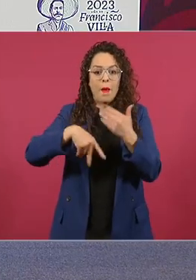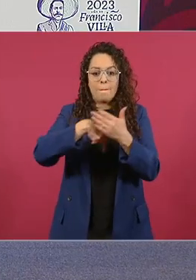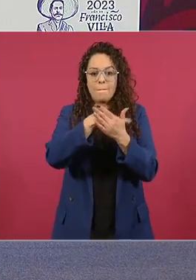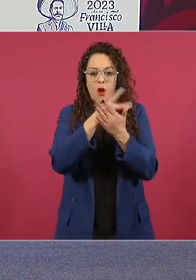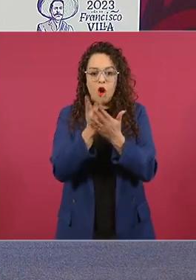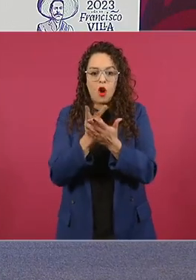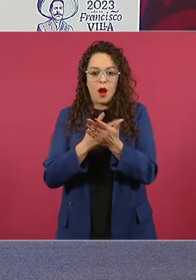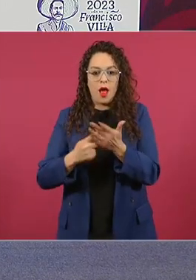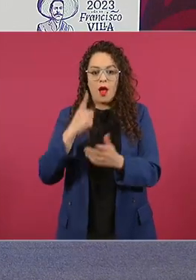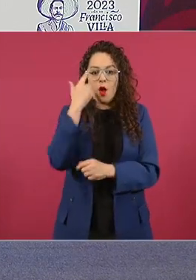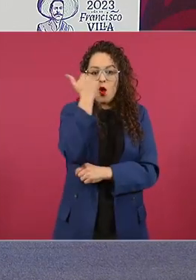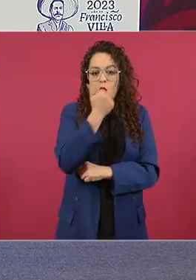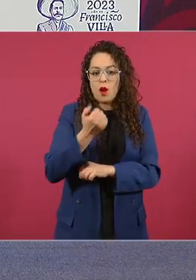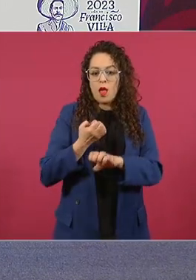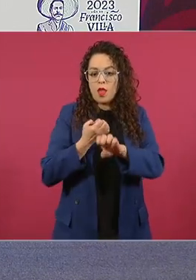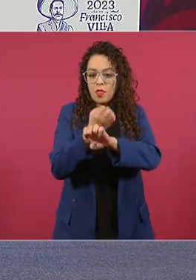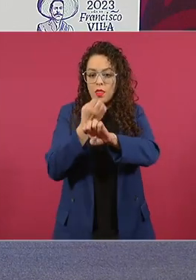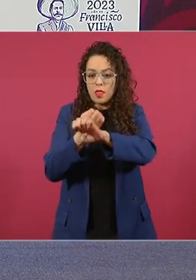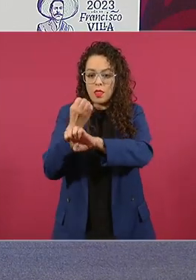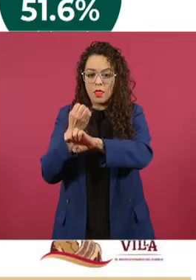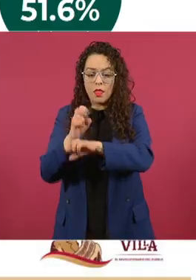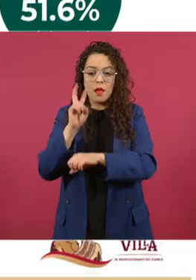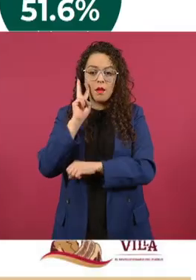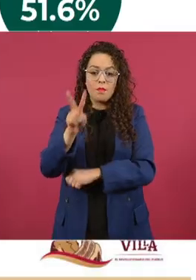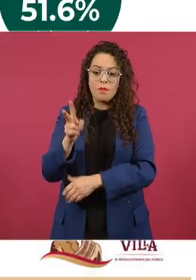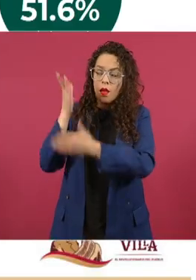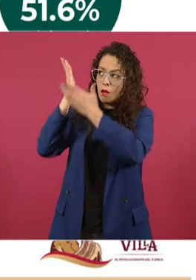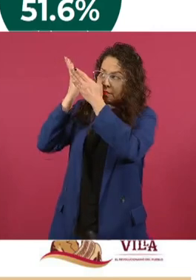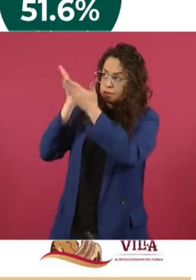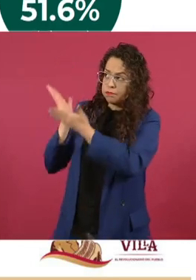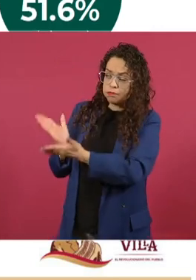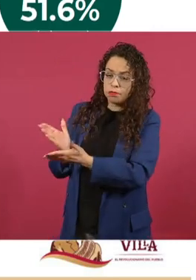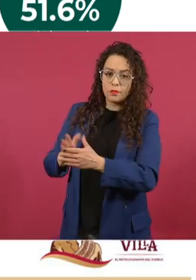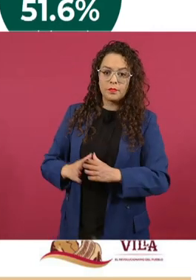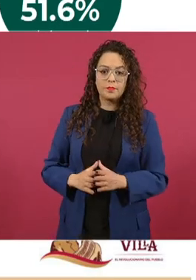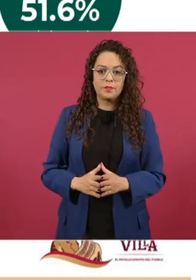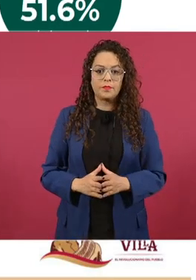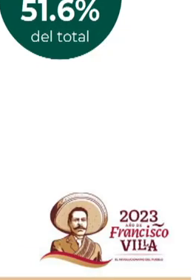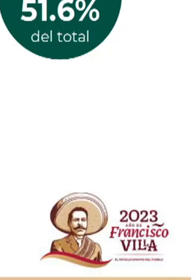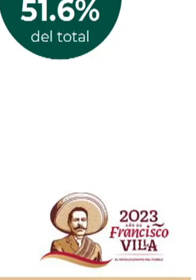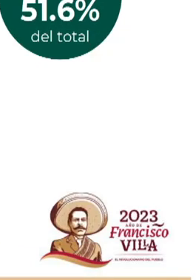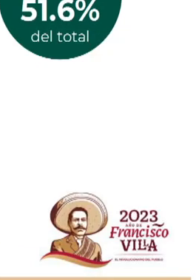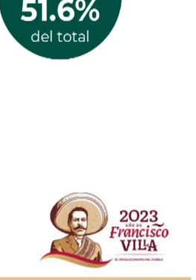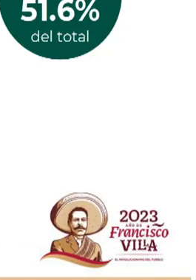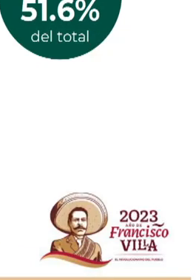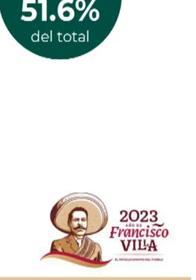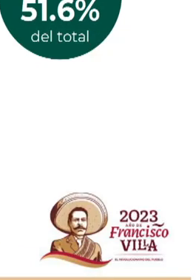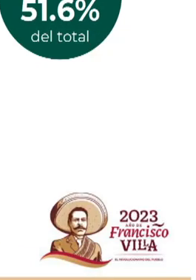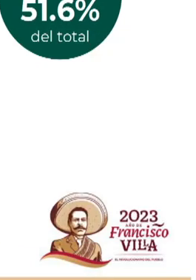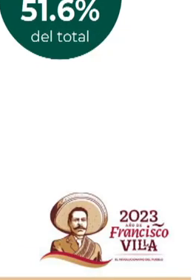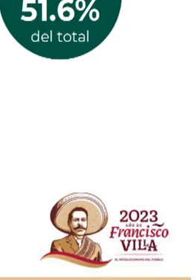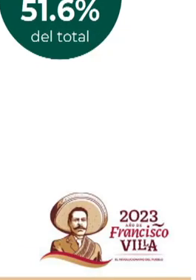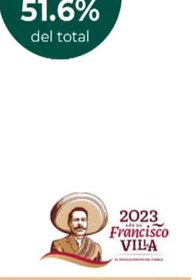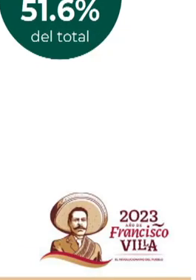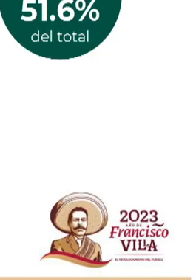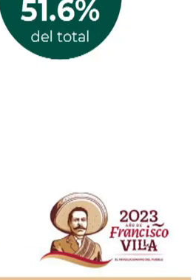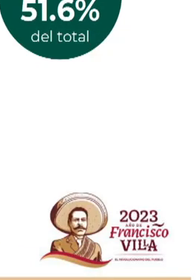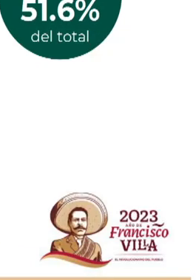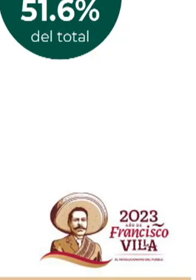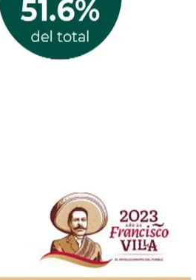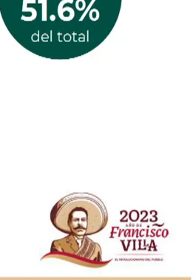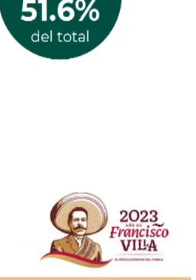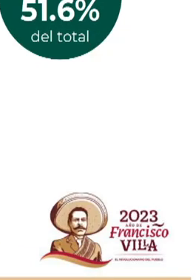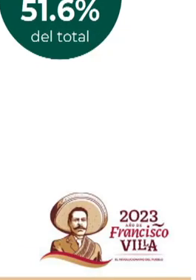que vemos aquí en esta gráfica los recursos obtenidos llevan un total de cuatro mil setecientos sesenta y siete